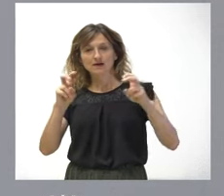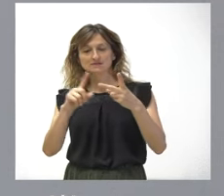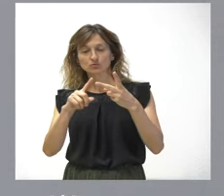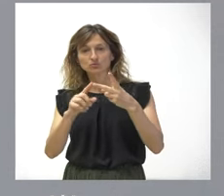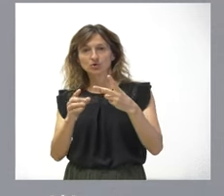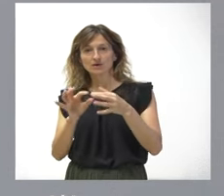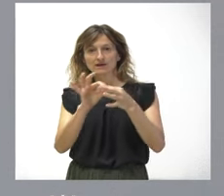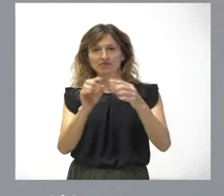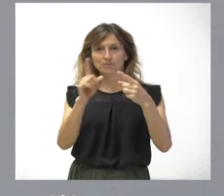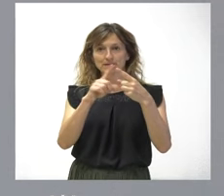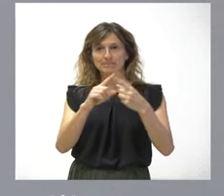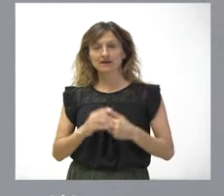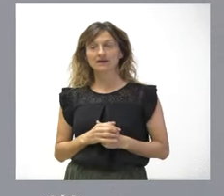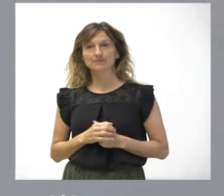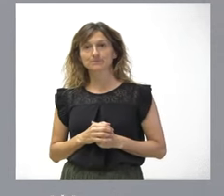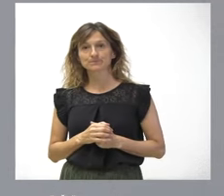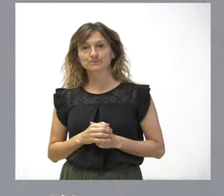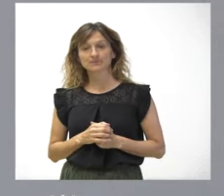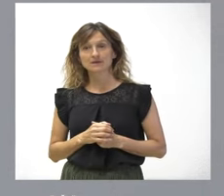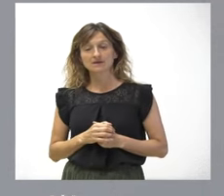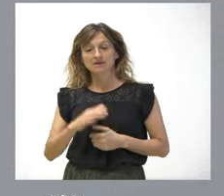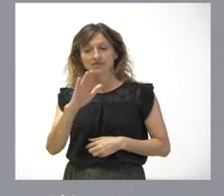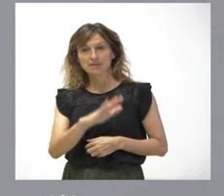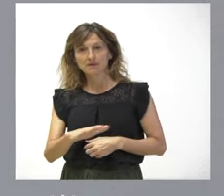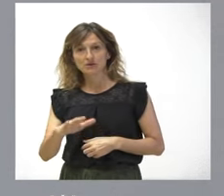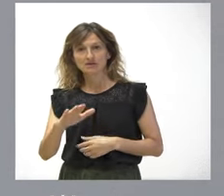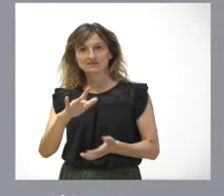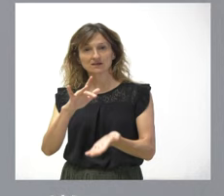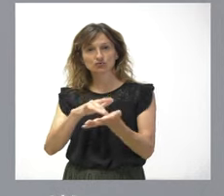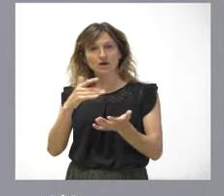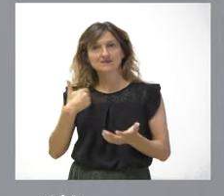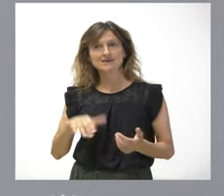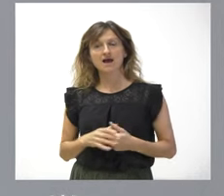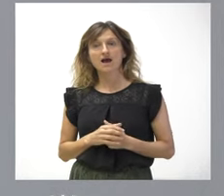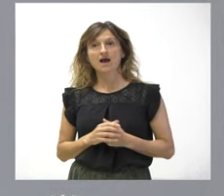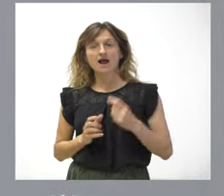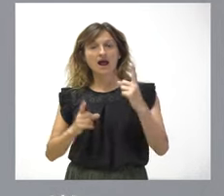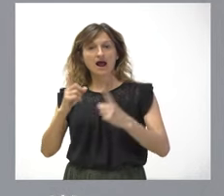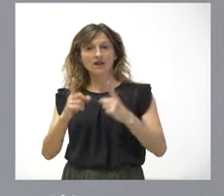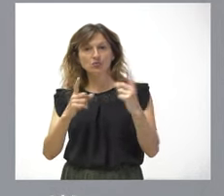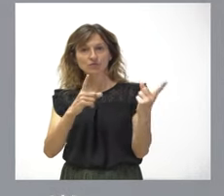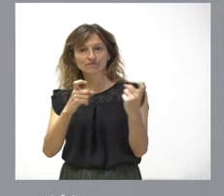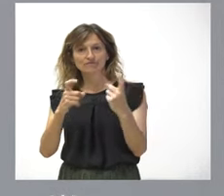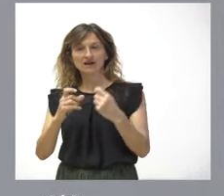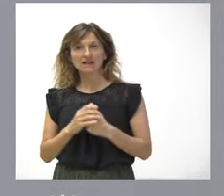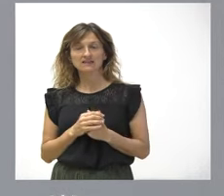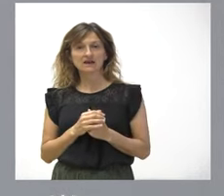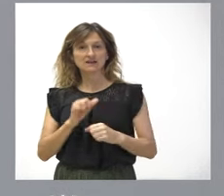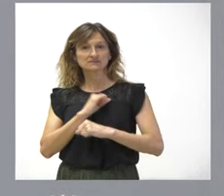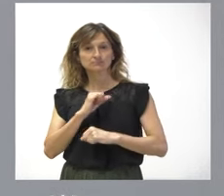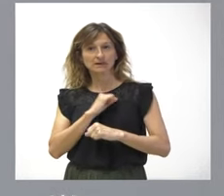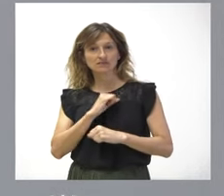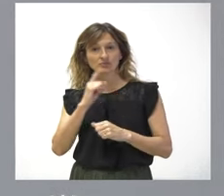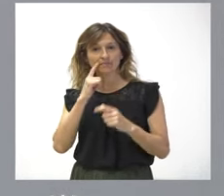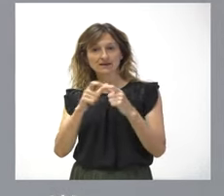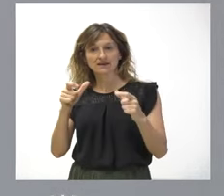parte de los menores que tenían que venir han llegado Ya queda alguno que está en espera de obtener el